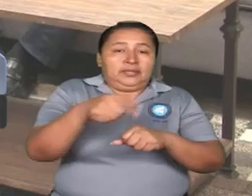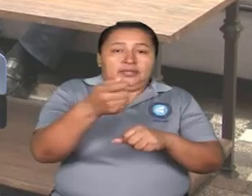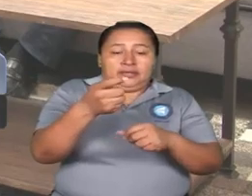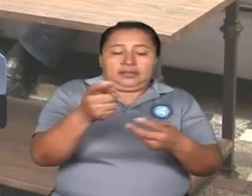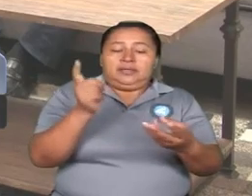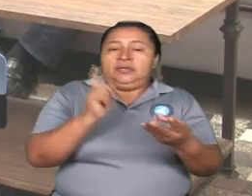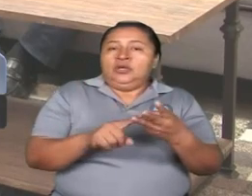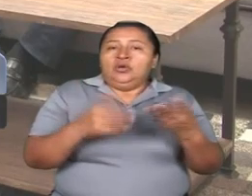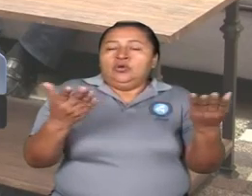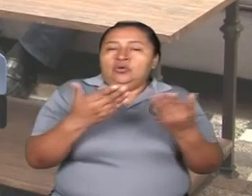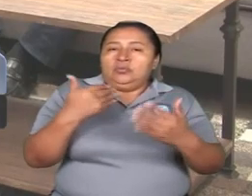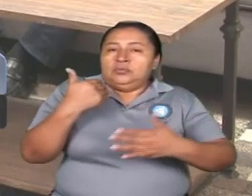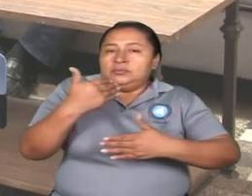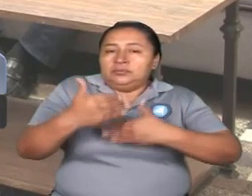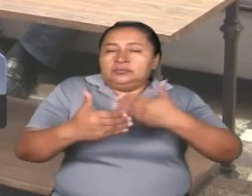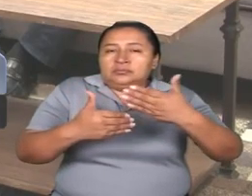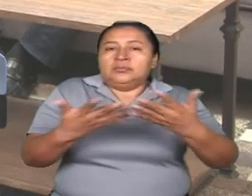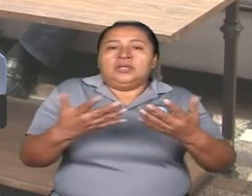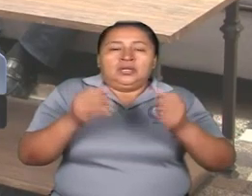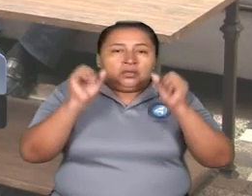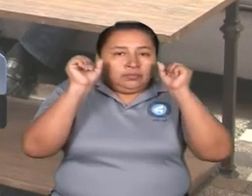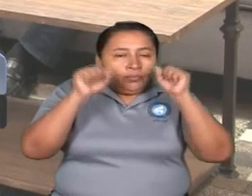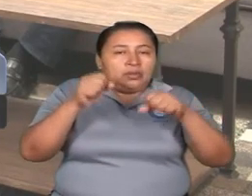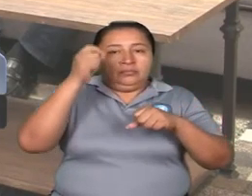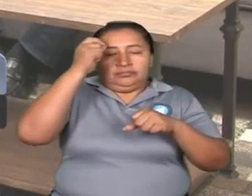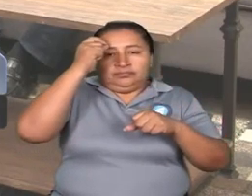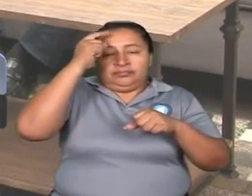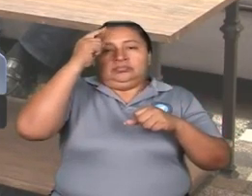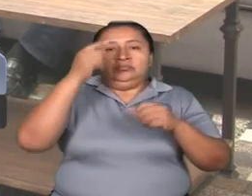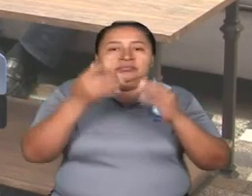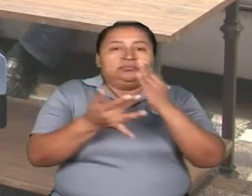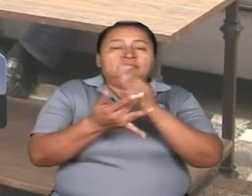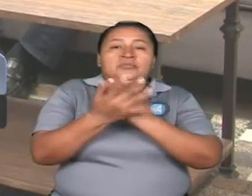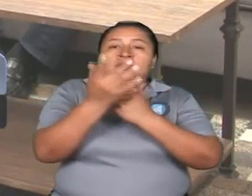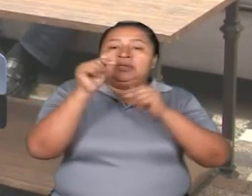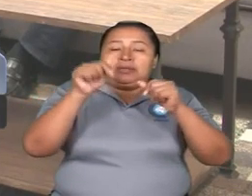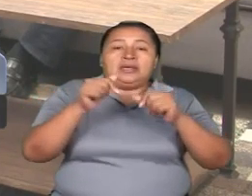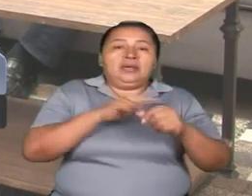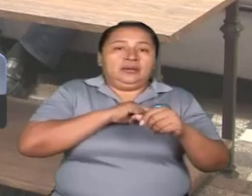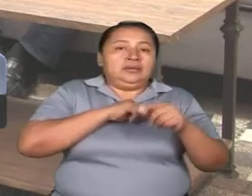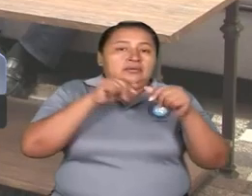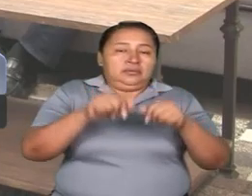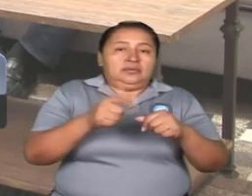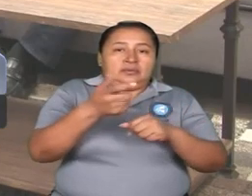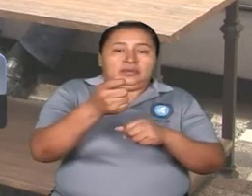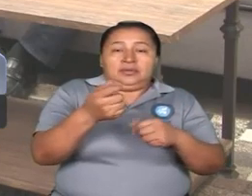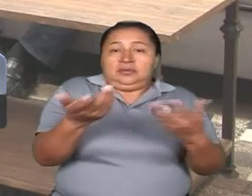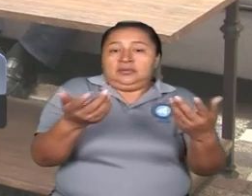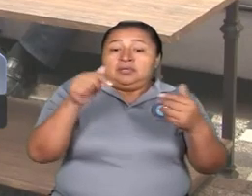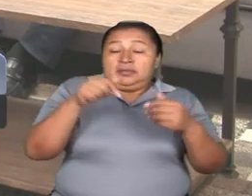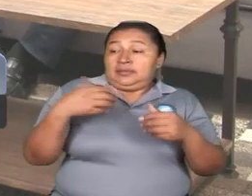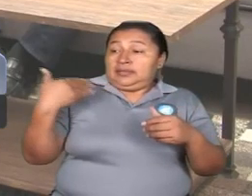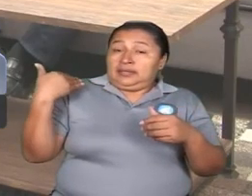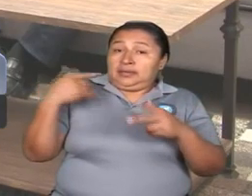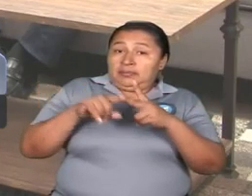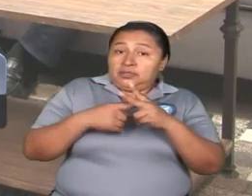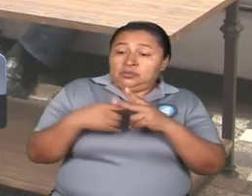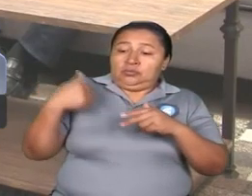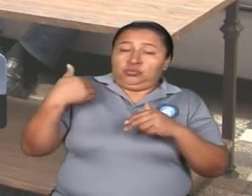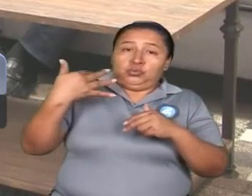ha evolucionado la capacidad técnica instalada en el canal desde un inicio a la fecha, cómo